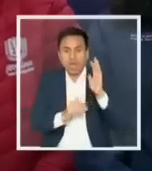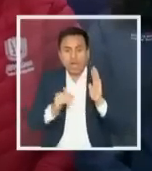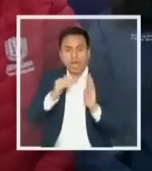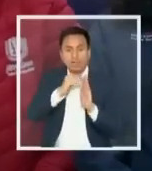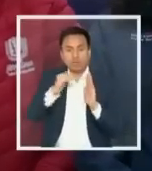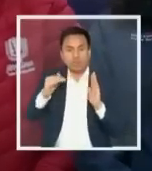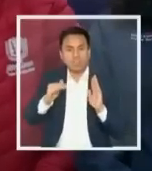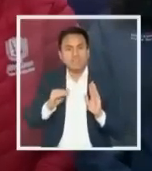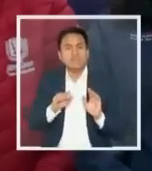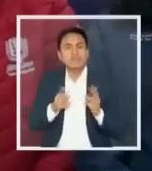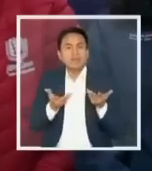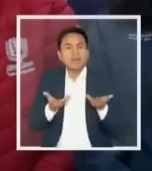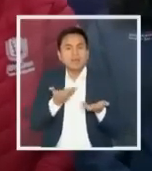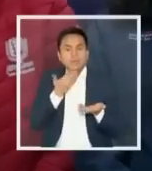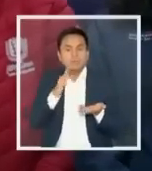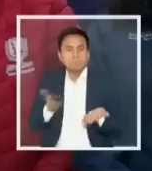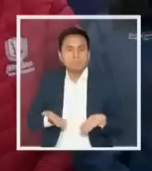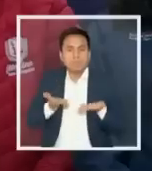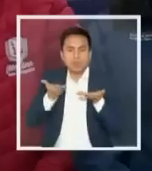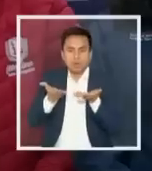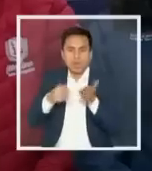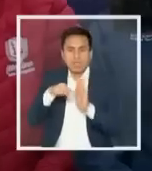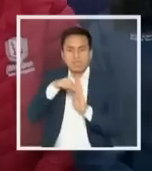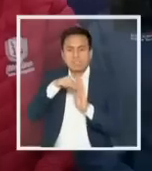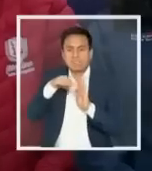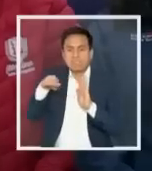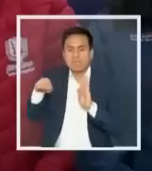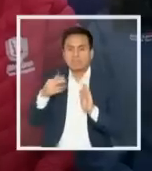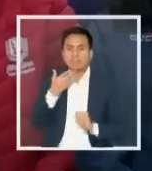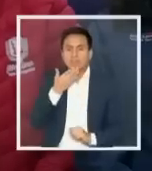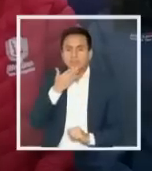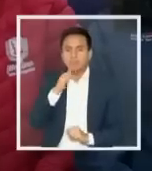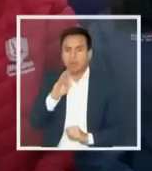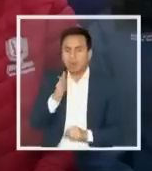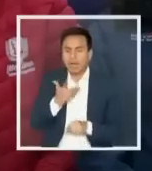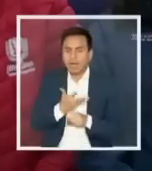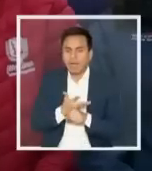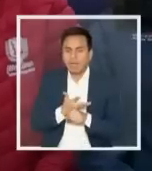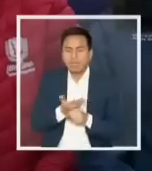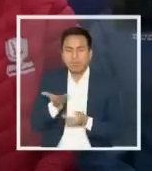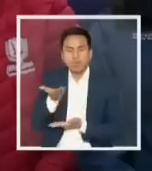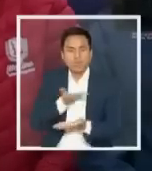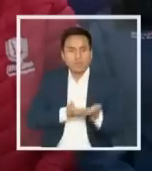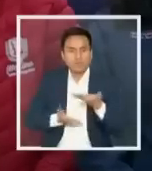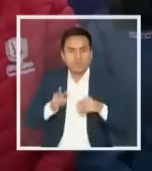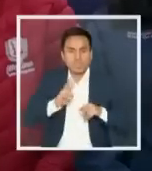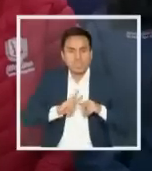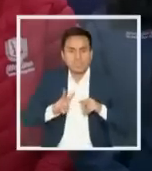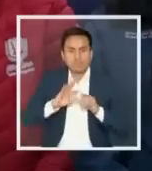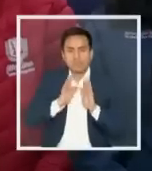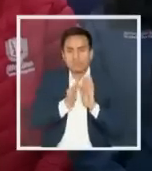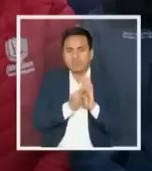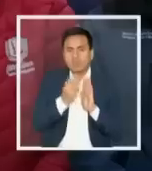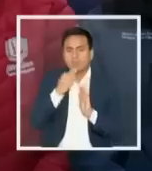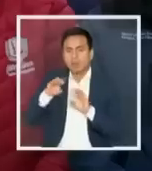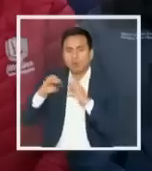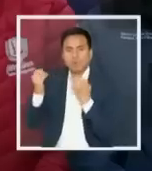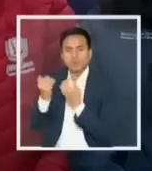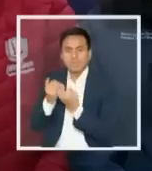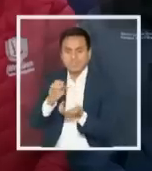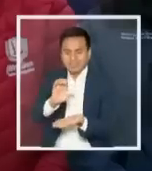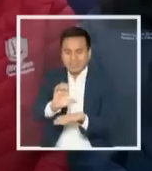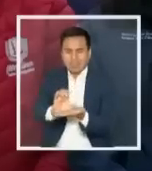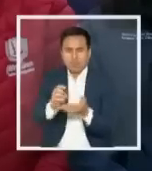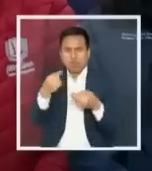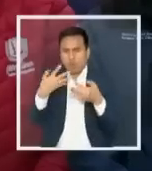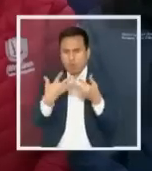nivel para poder mejorar los estándares que existen en la colaboración que realizan fundaciones e incorporaciones con el Estado, que